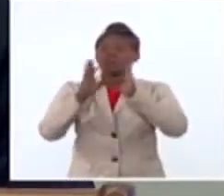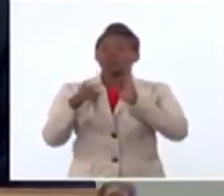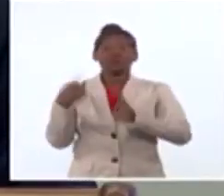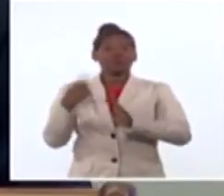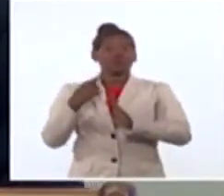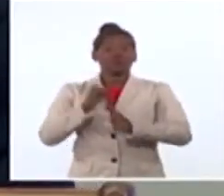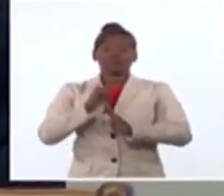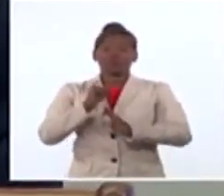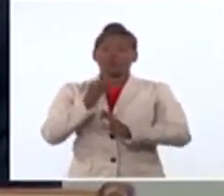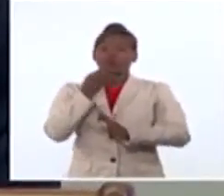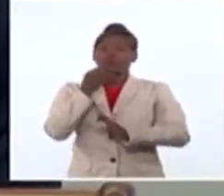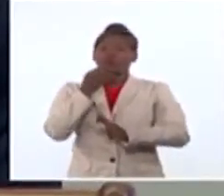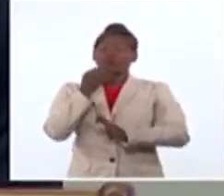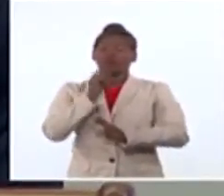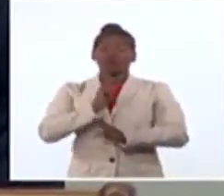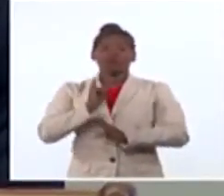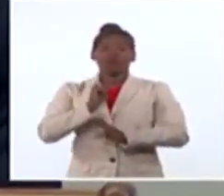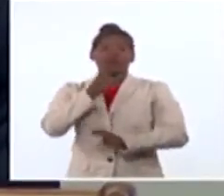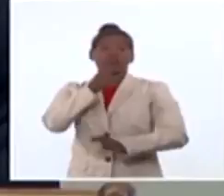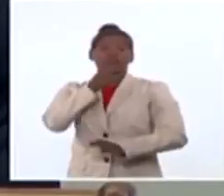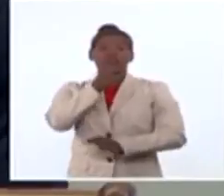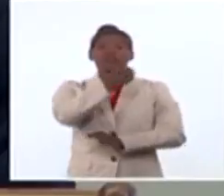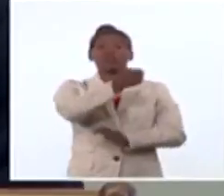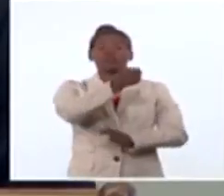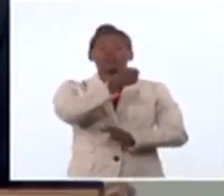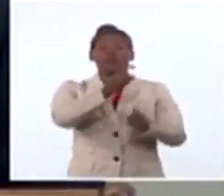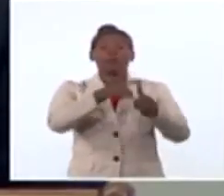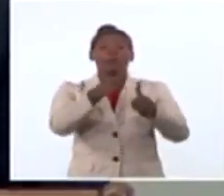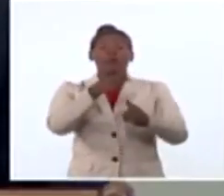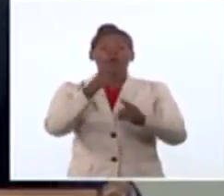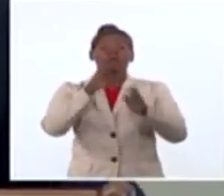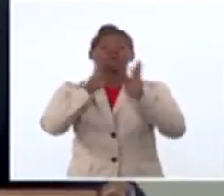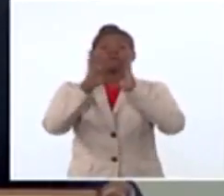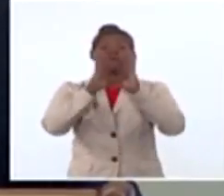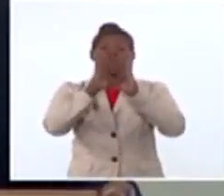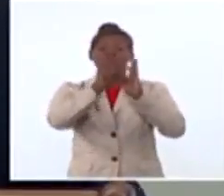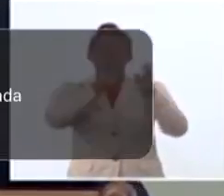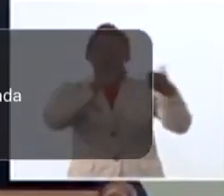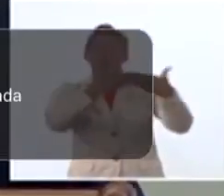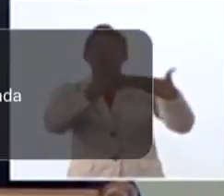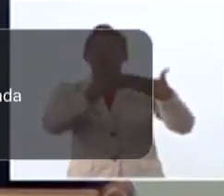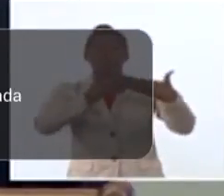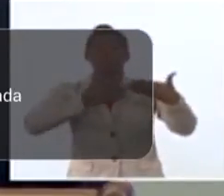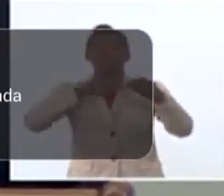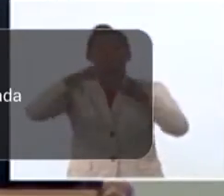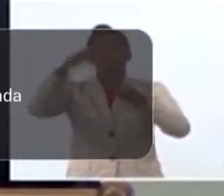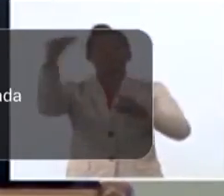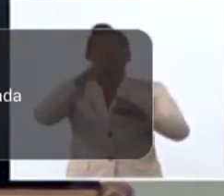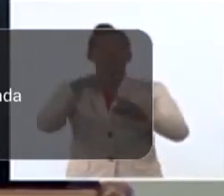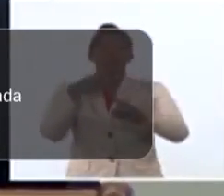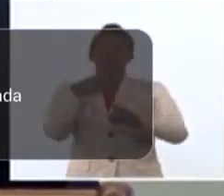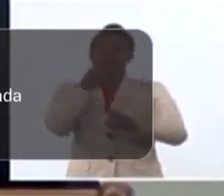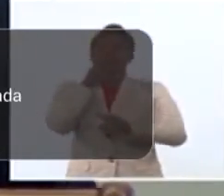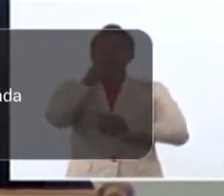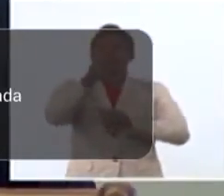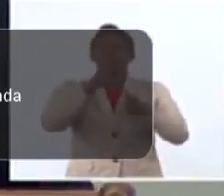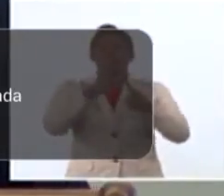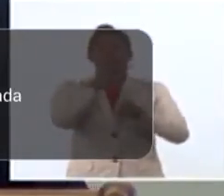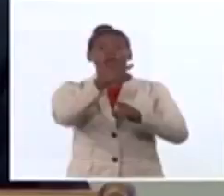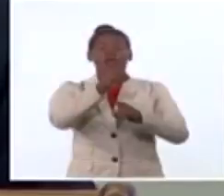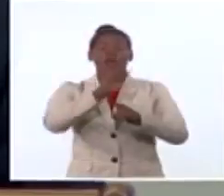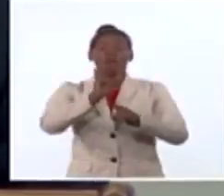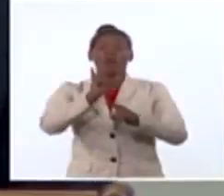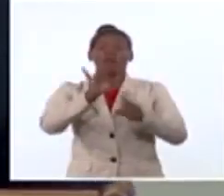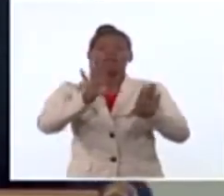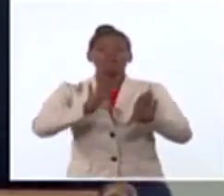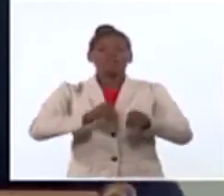estas prácticas contra Cuba. Para mí, lo más importante es